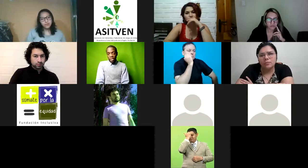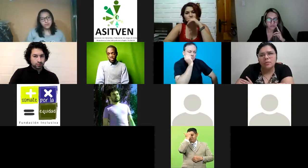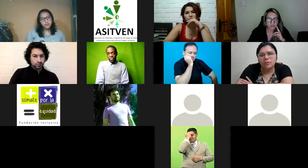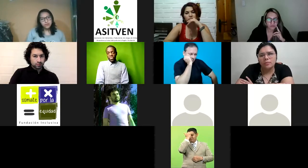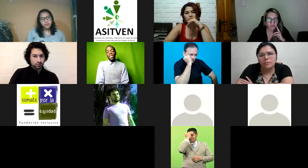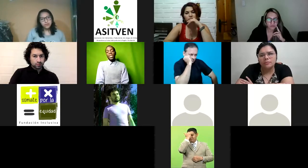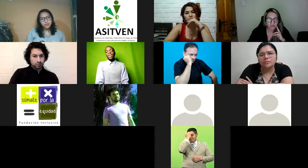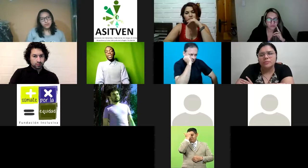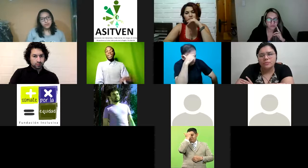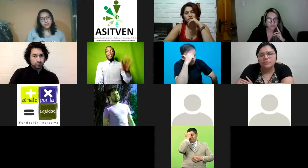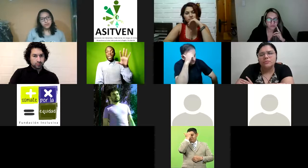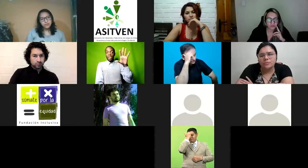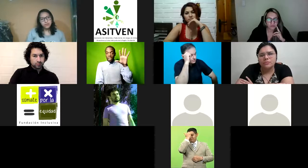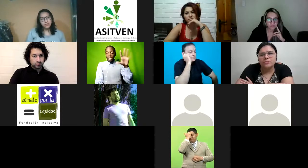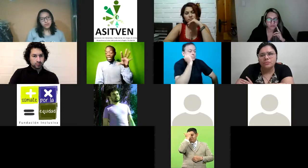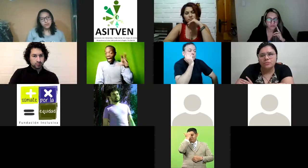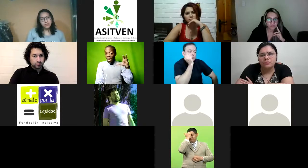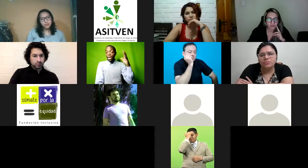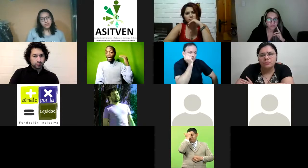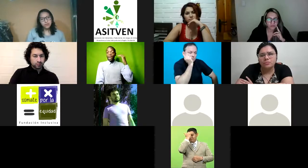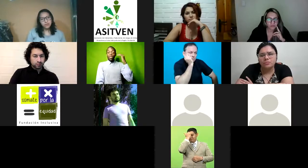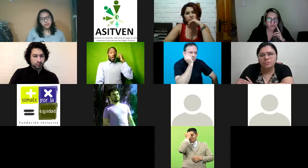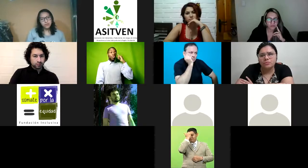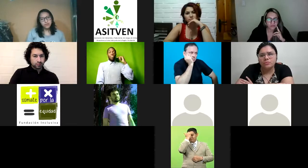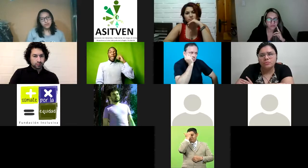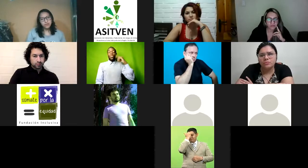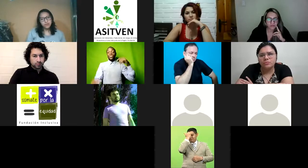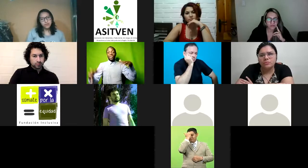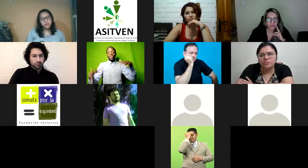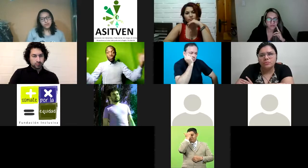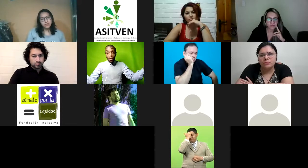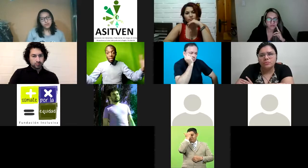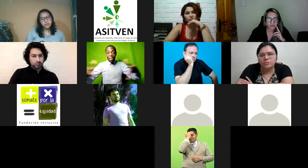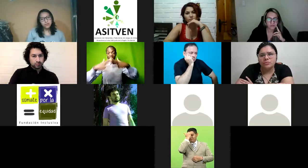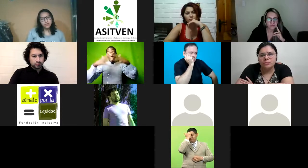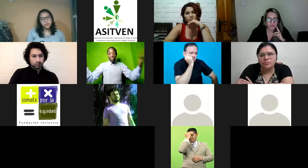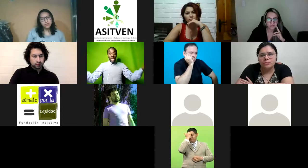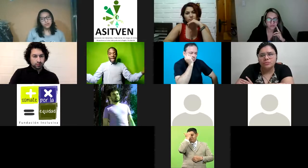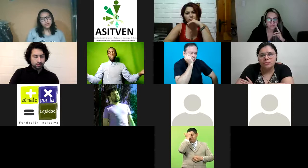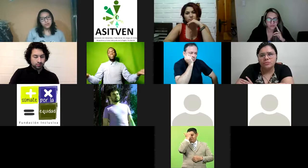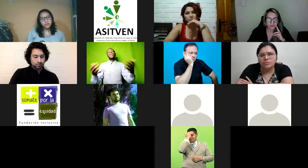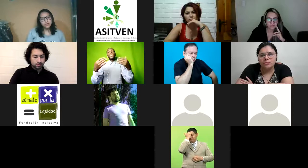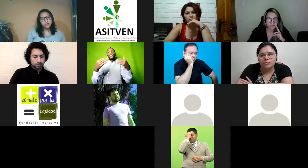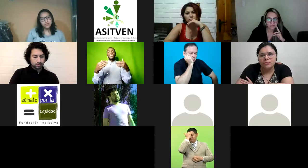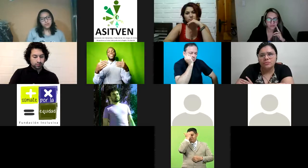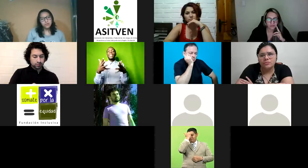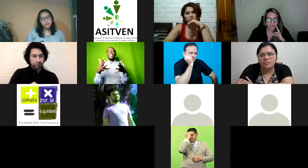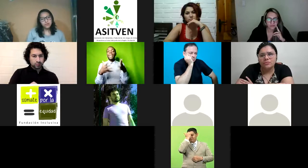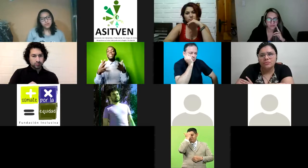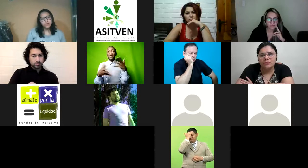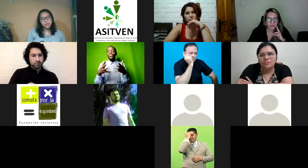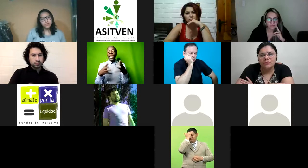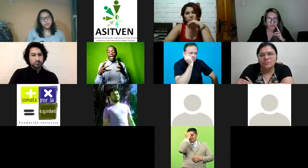Asia. Y ya es una costumbre que cuando se hace un campamento mundial, entonces hay